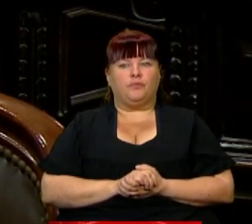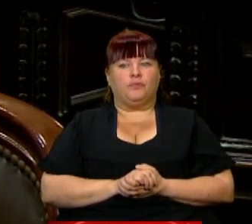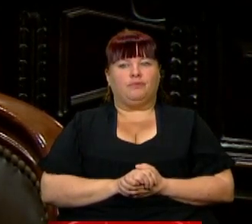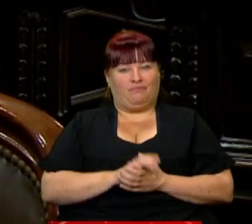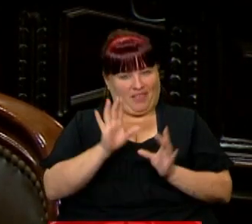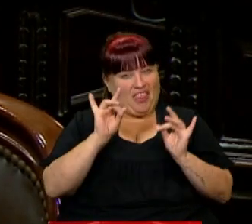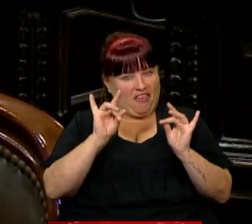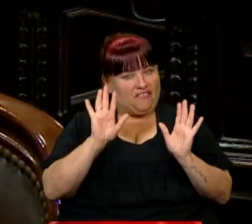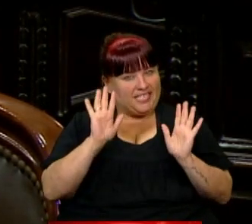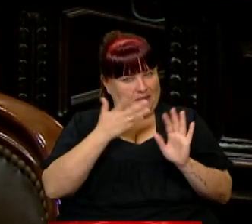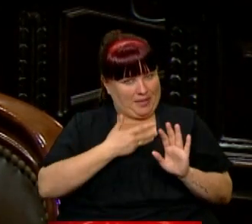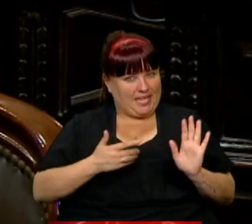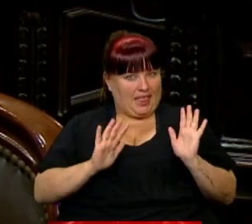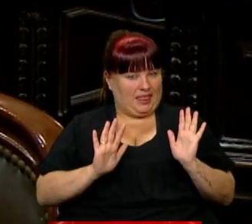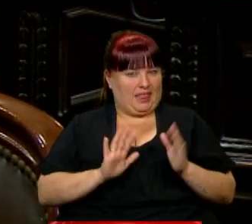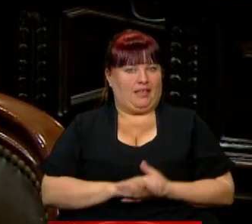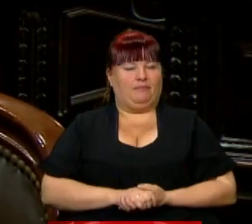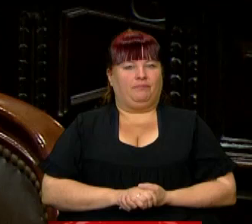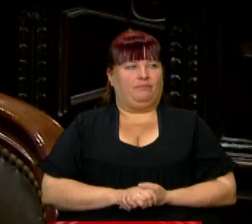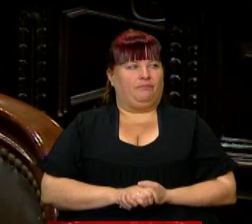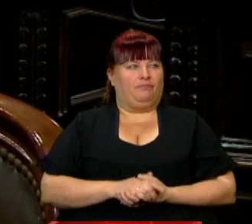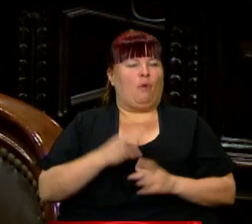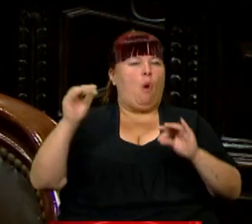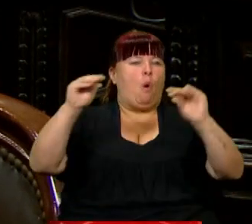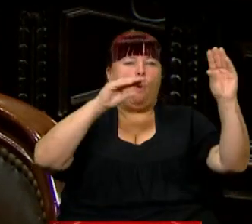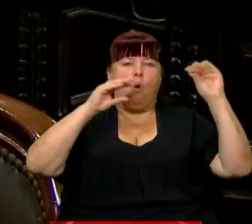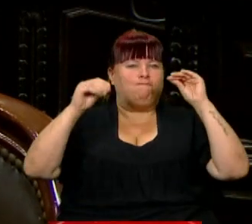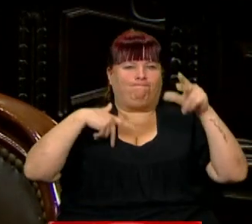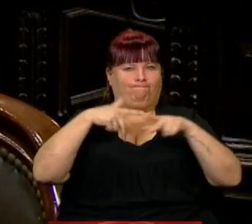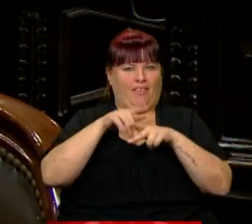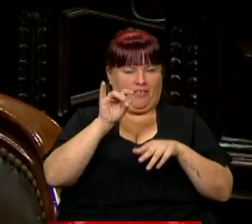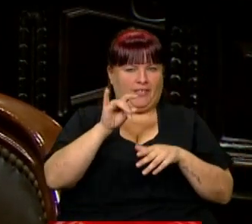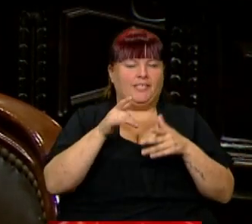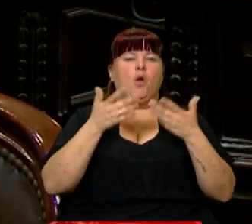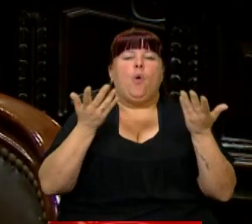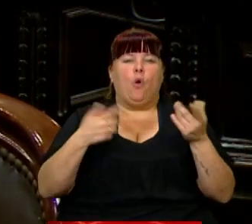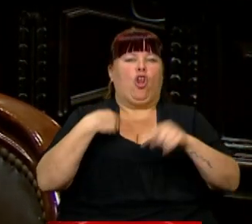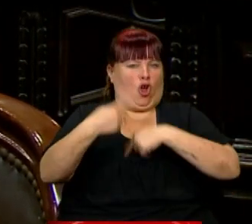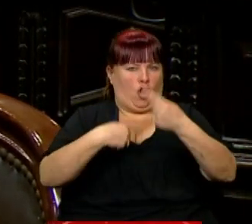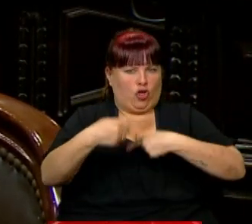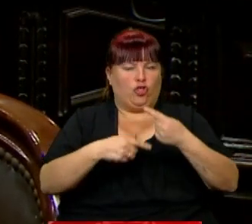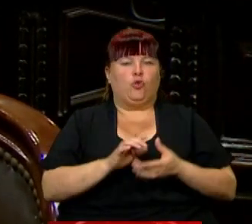Es complicado, presidente, contando murmullo. Tiene pero bueno, razón.